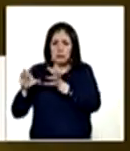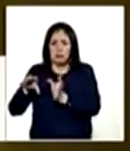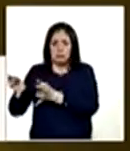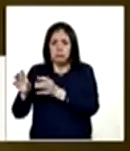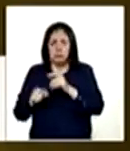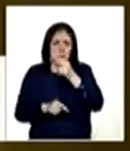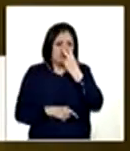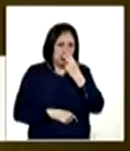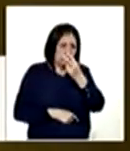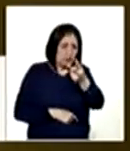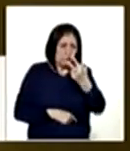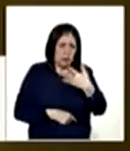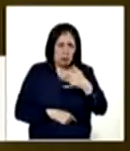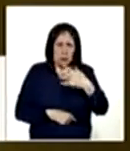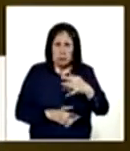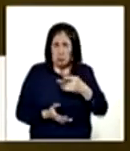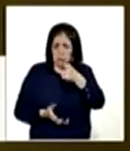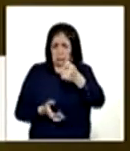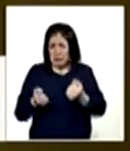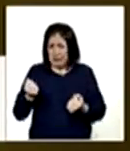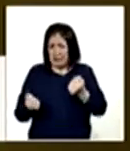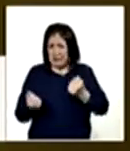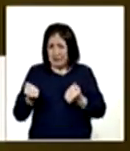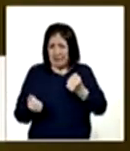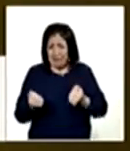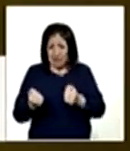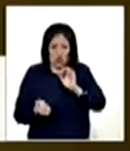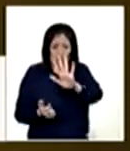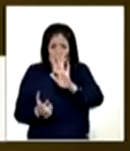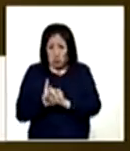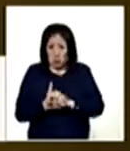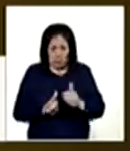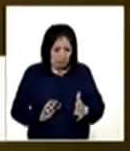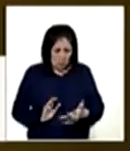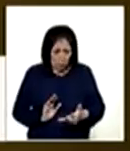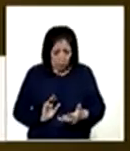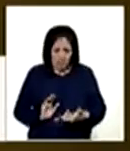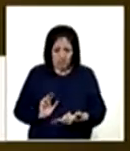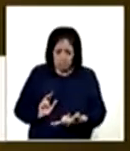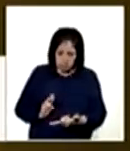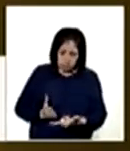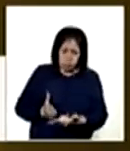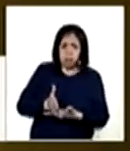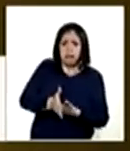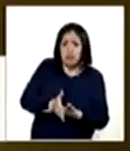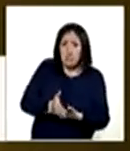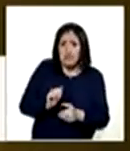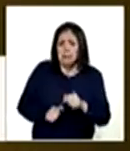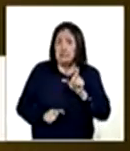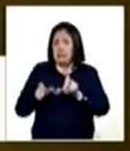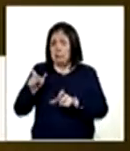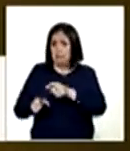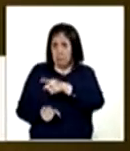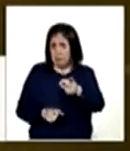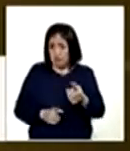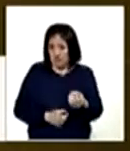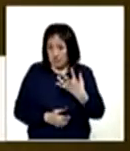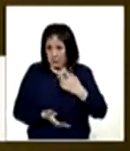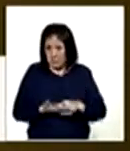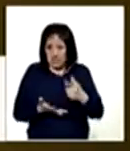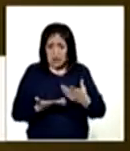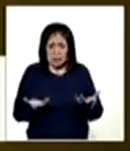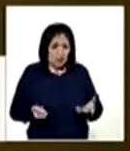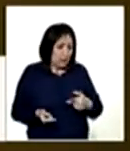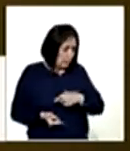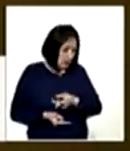que ese es investido por uno de los conductores amigos de él. Según refiere la víctima, que en ese momento estaban